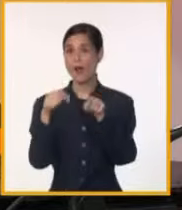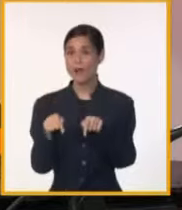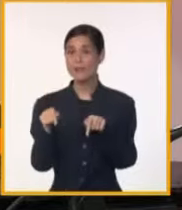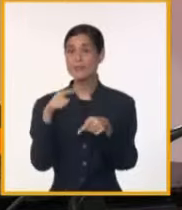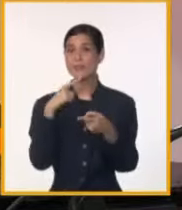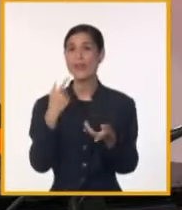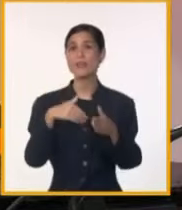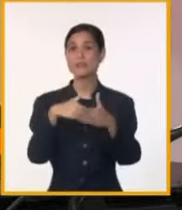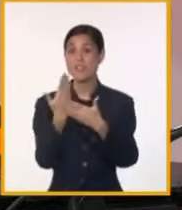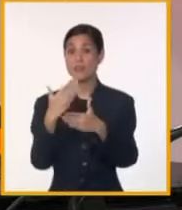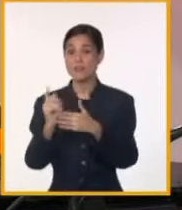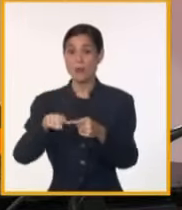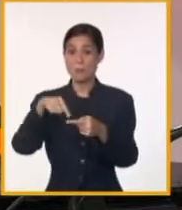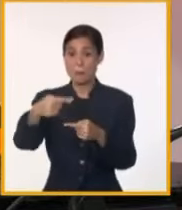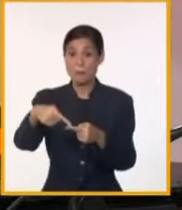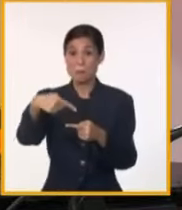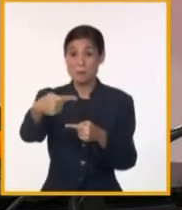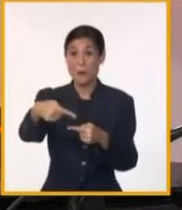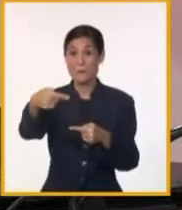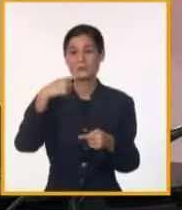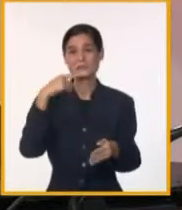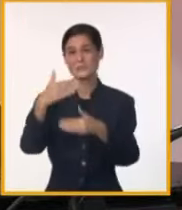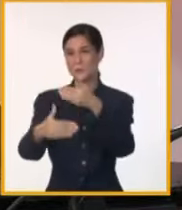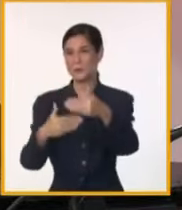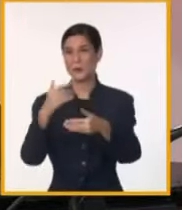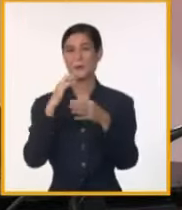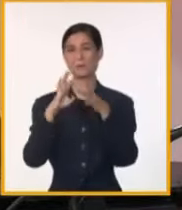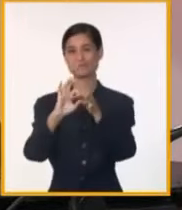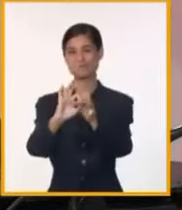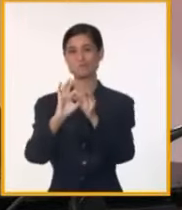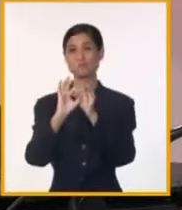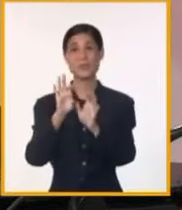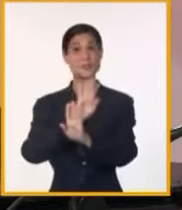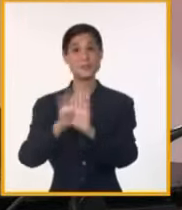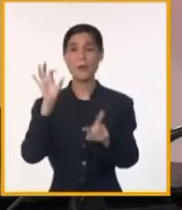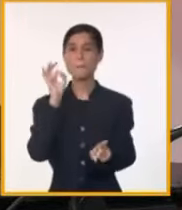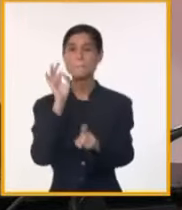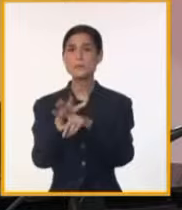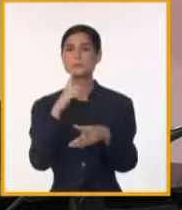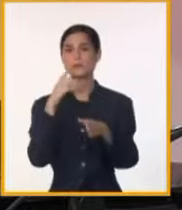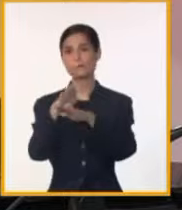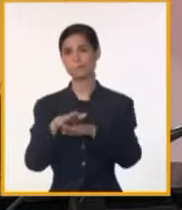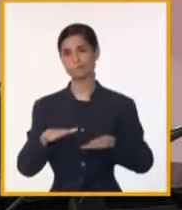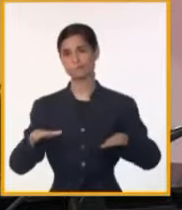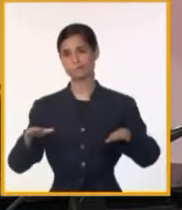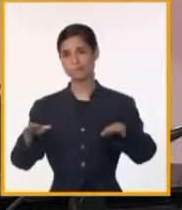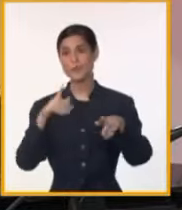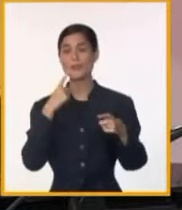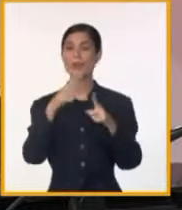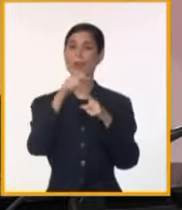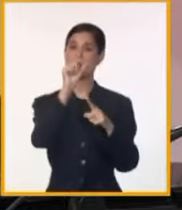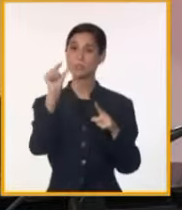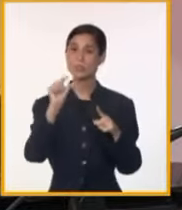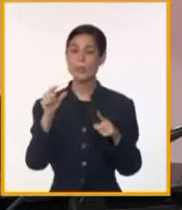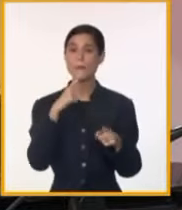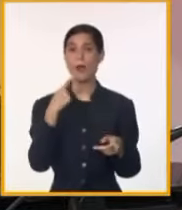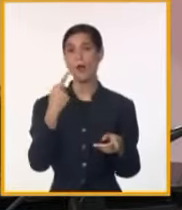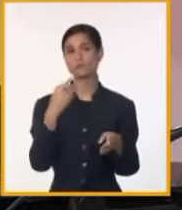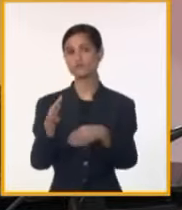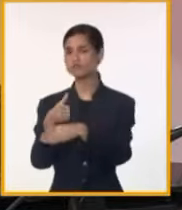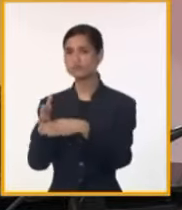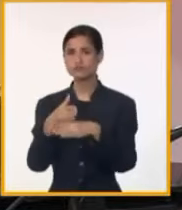en una nueva mesa redonda Comenzando la semana para hablar precisamente del impacto de militar